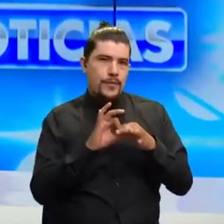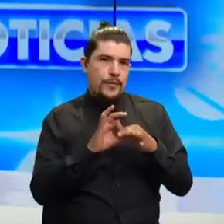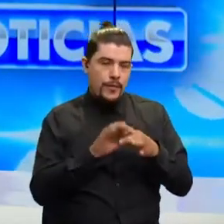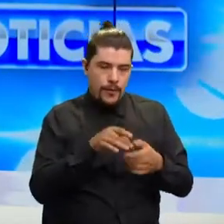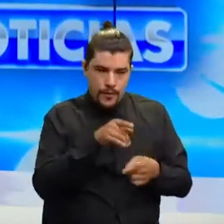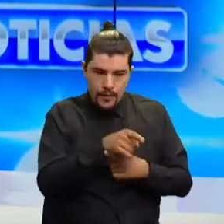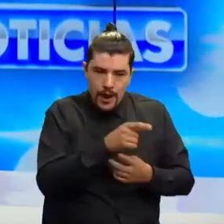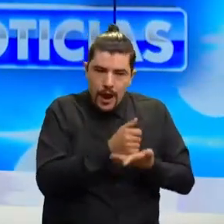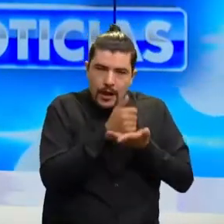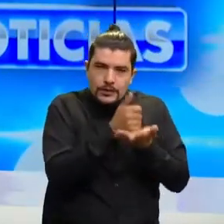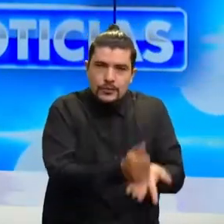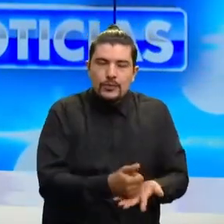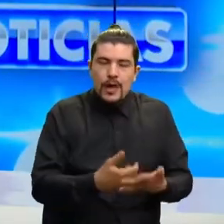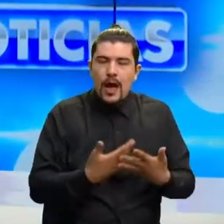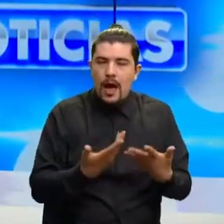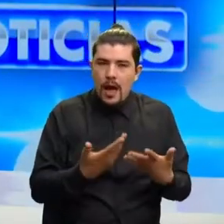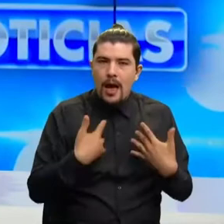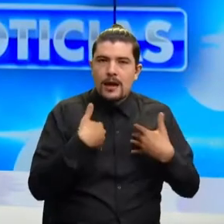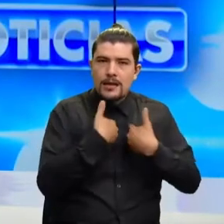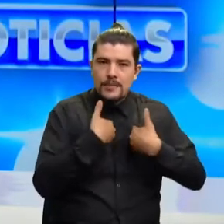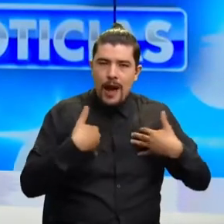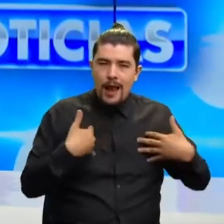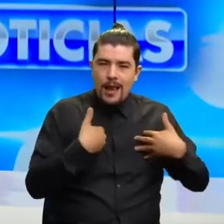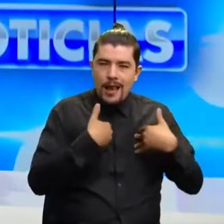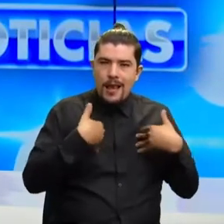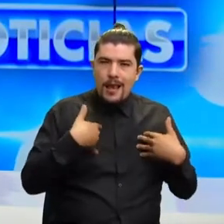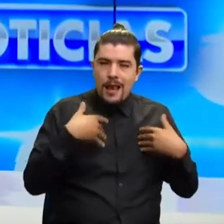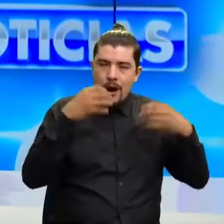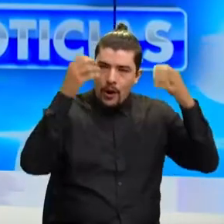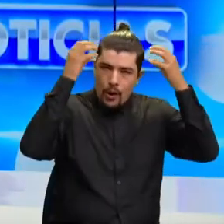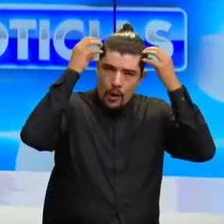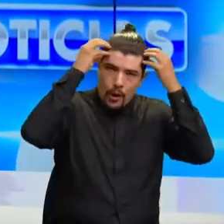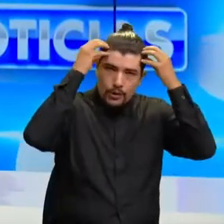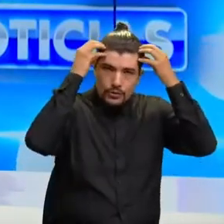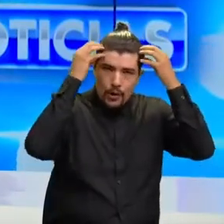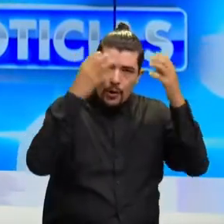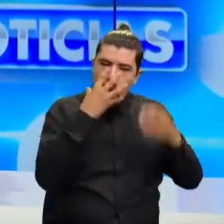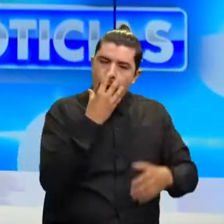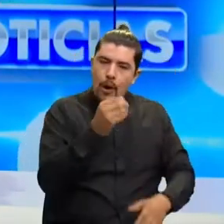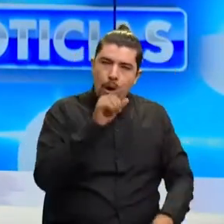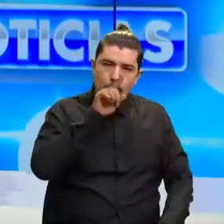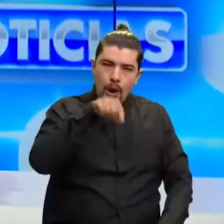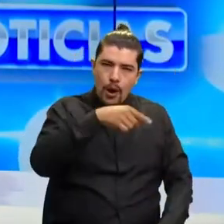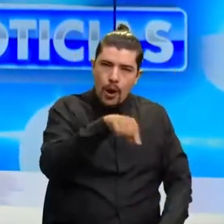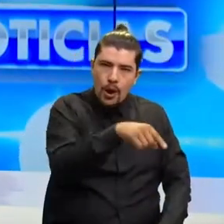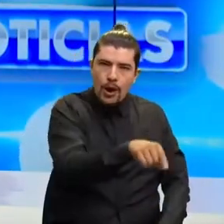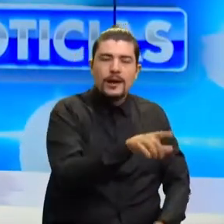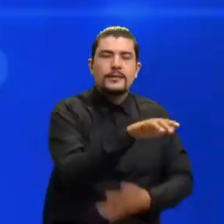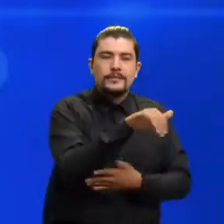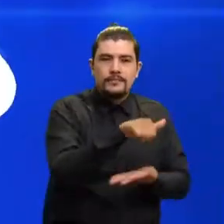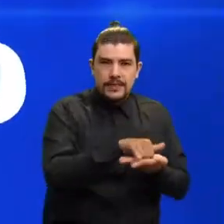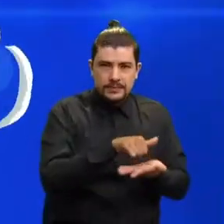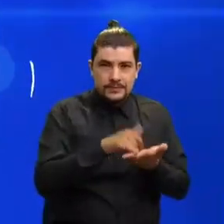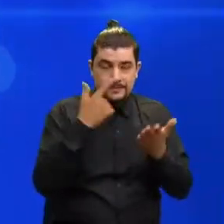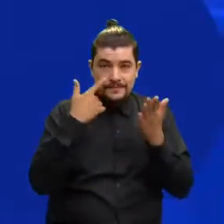madriguera y estuvo a punto de ser víctima de los cazadores esta es la nota positiva de hoy en oriente noticias